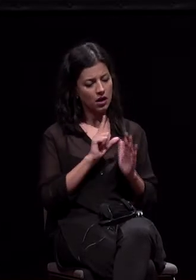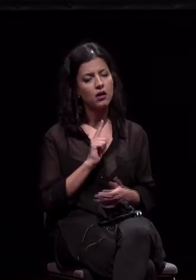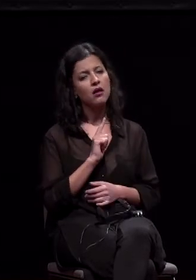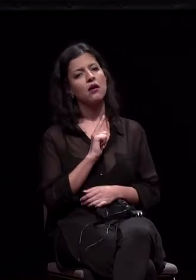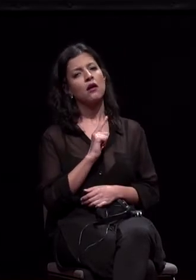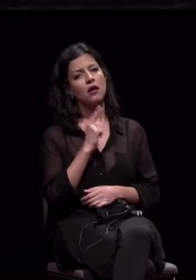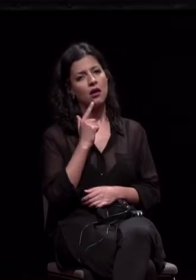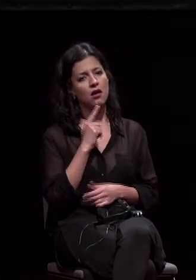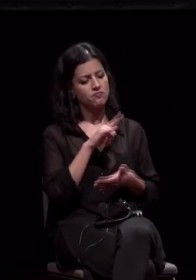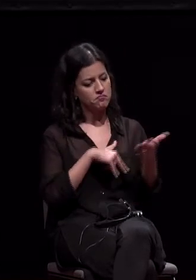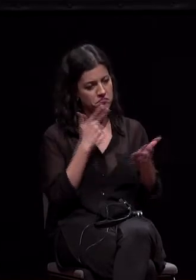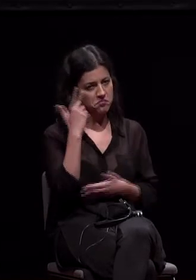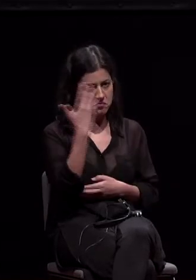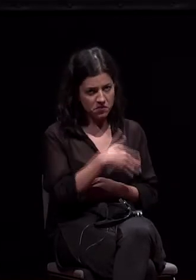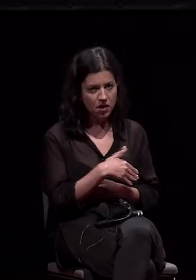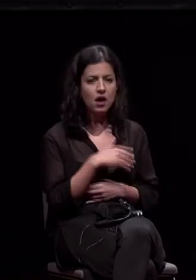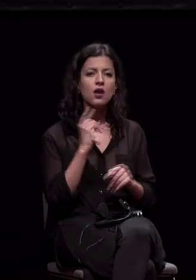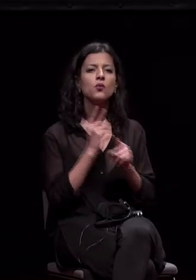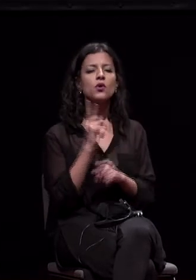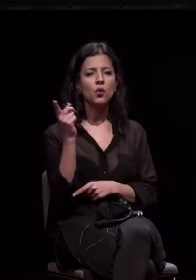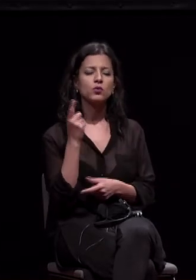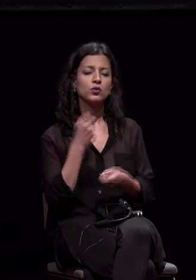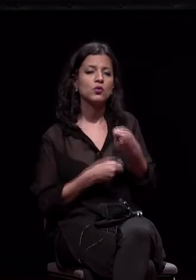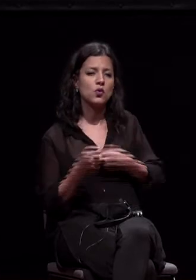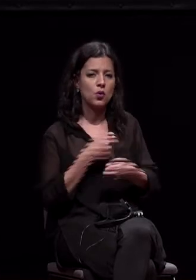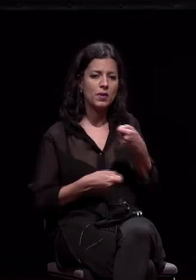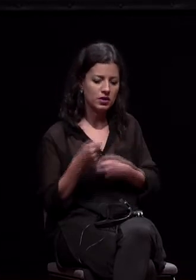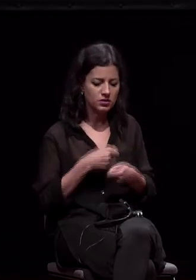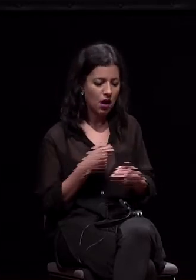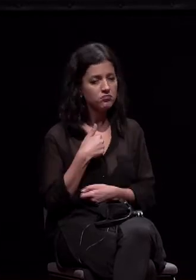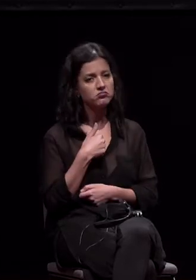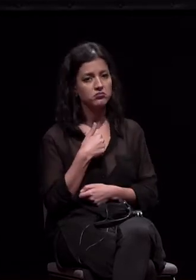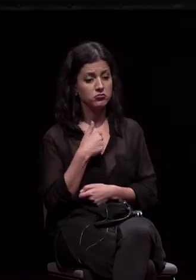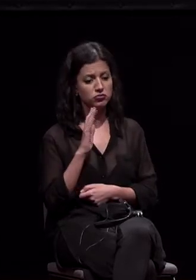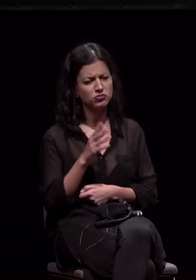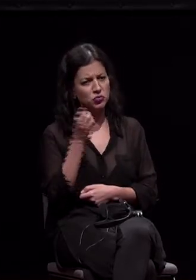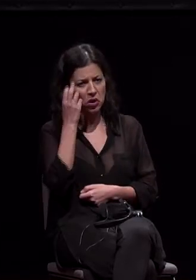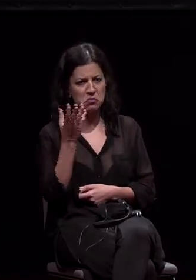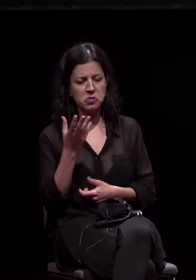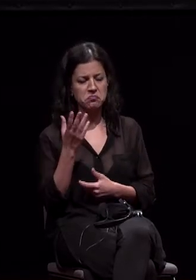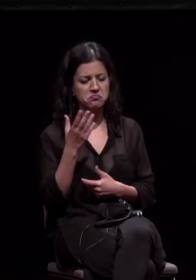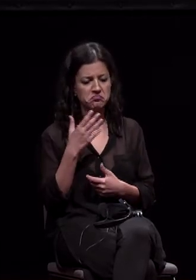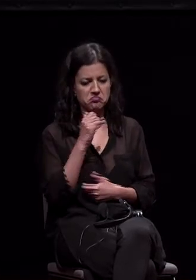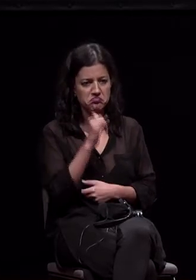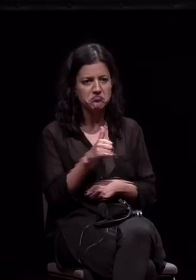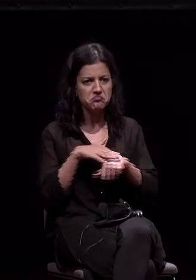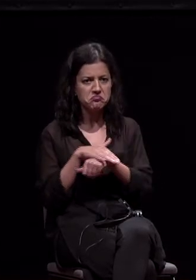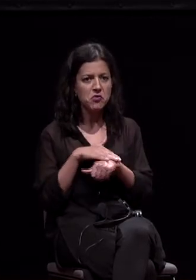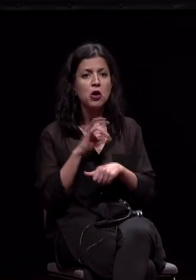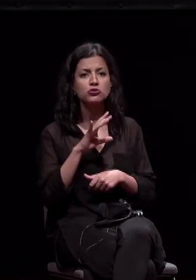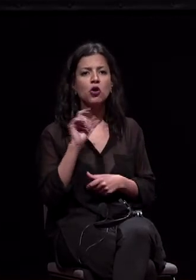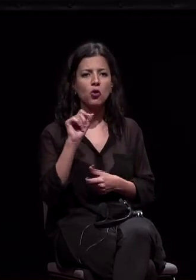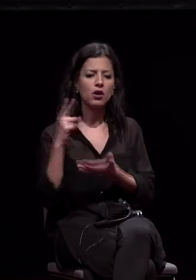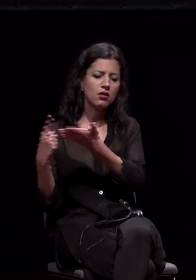mediados por un encuentro comercial. Sitios donde hablar, donde negociar, donde tener que justamente acordar unas